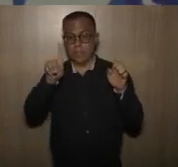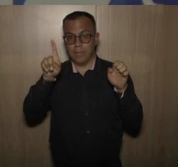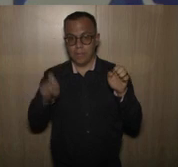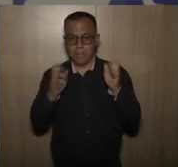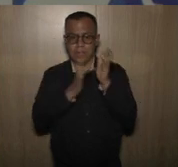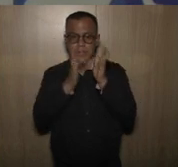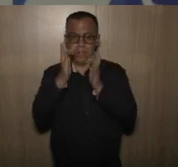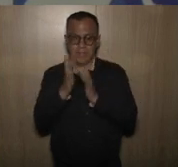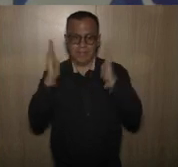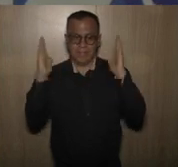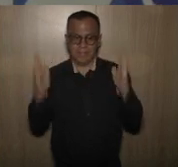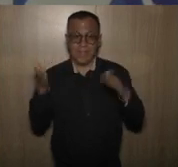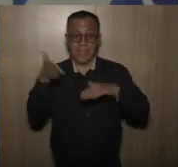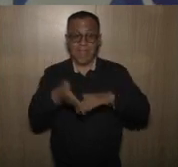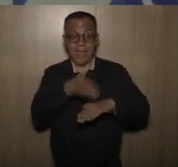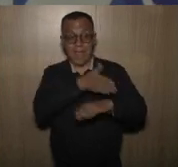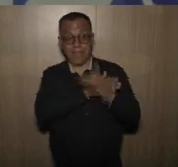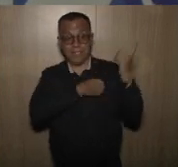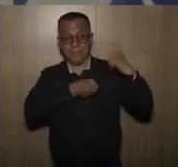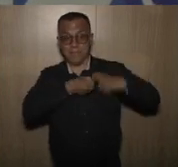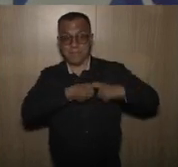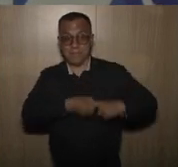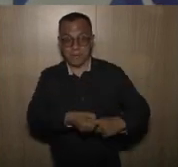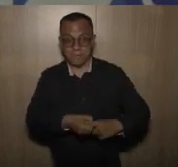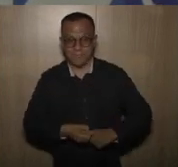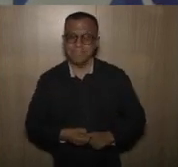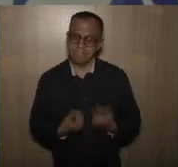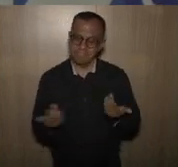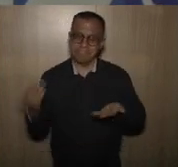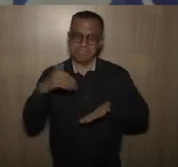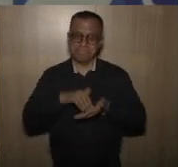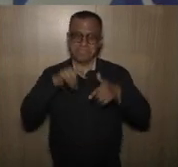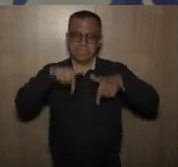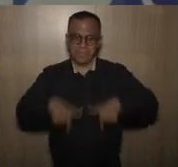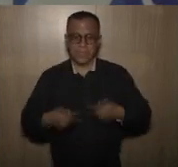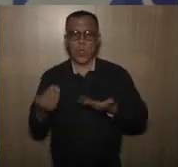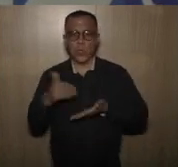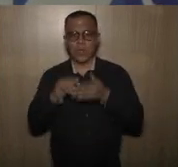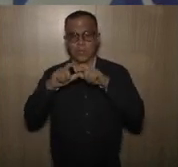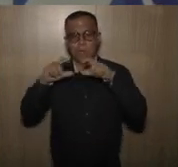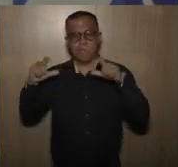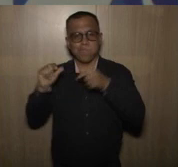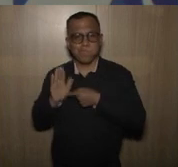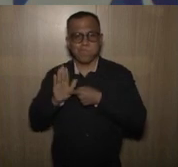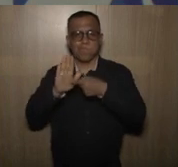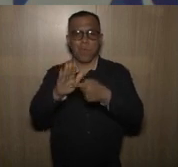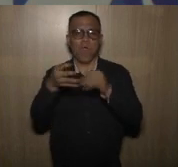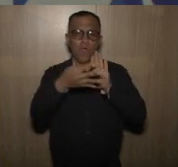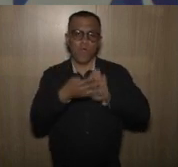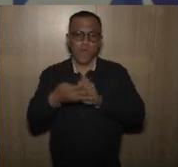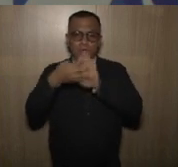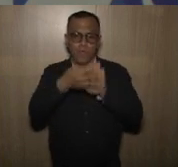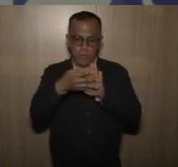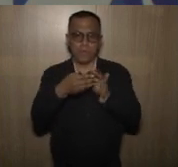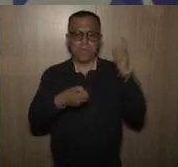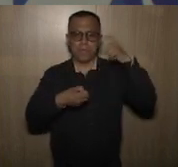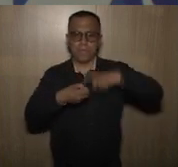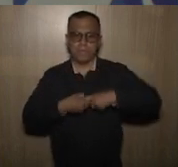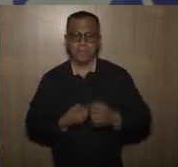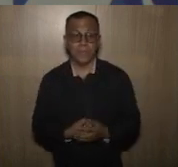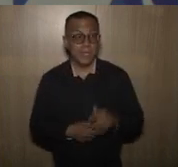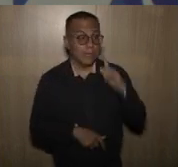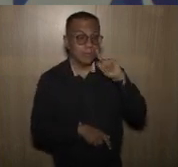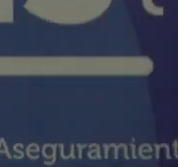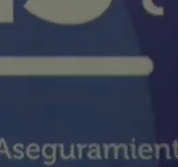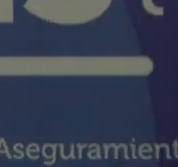de abril con previa inscripción. Aquí volvemos a compartir el enlace del formulario de inscripción. Las